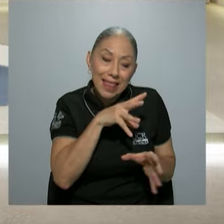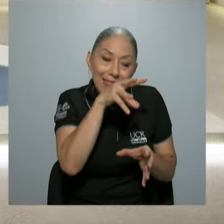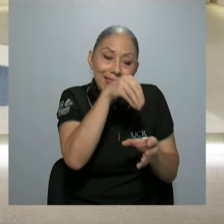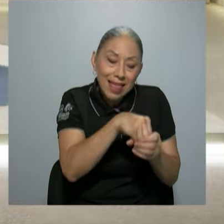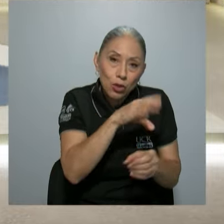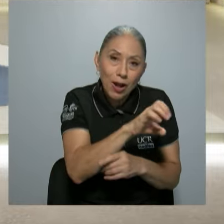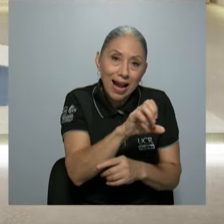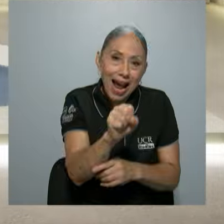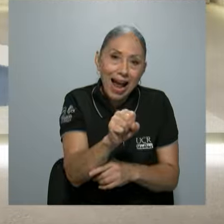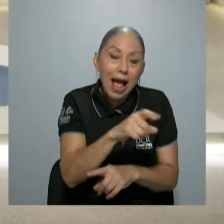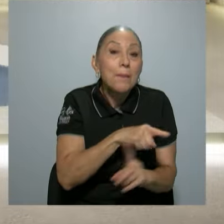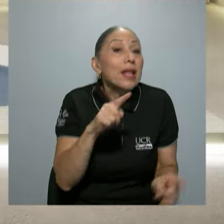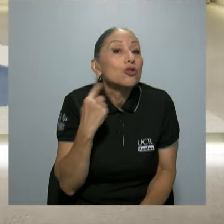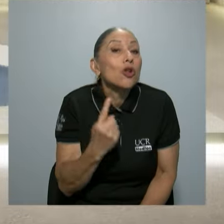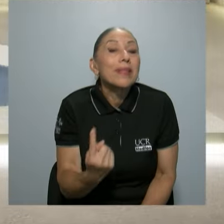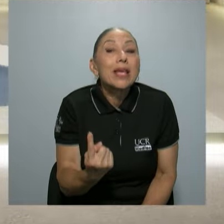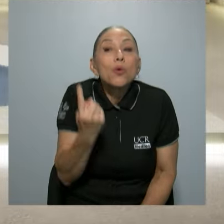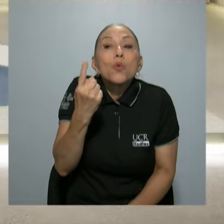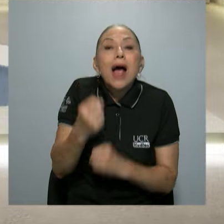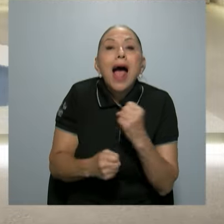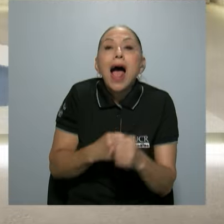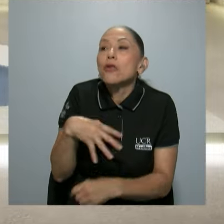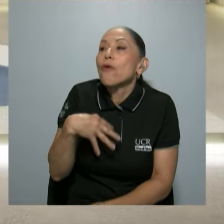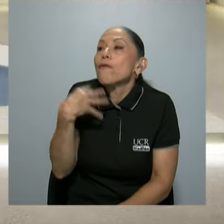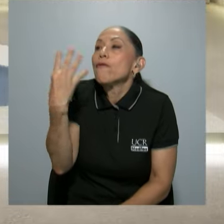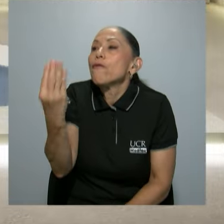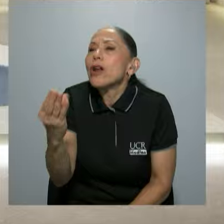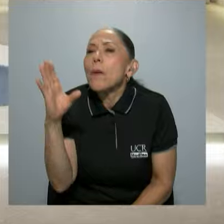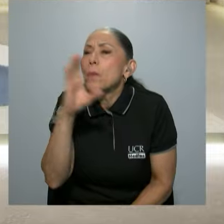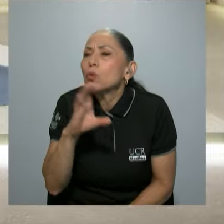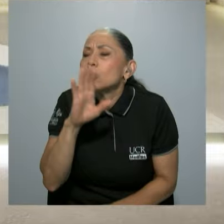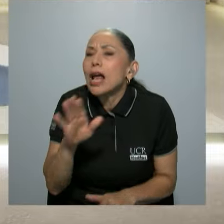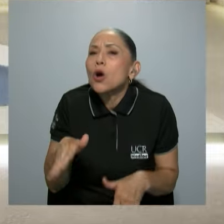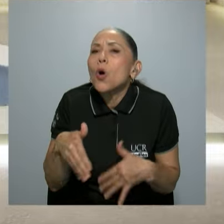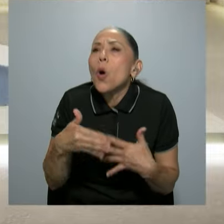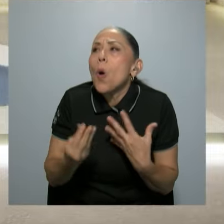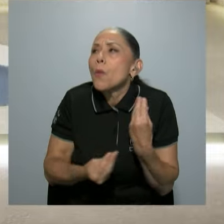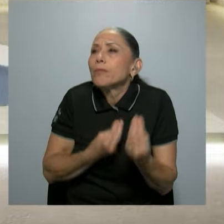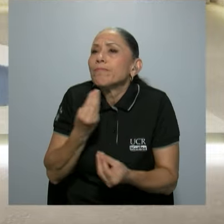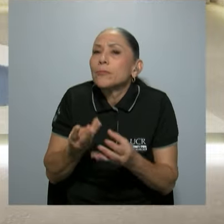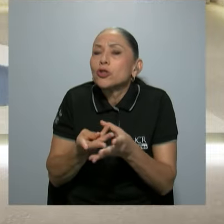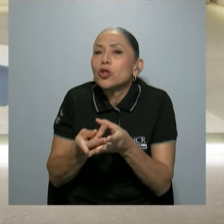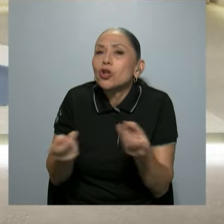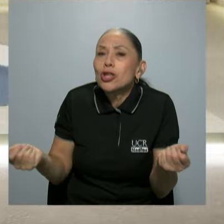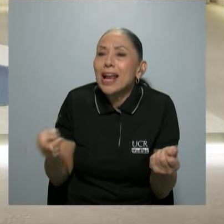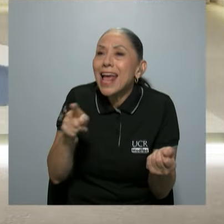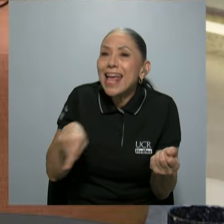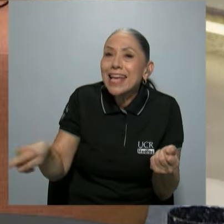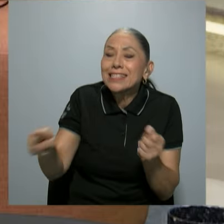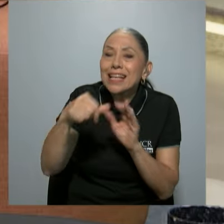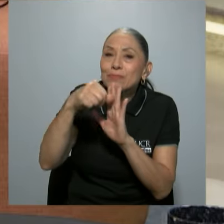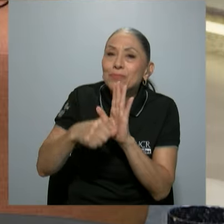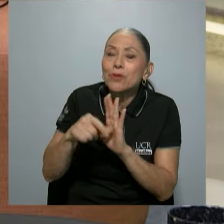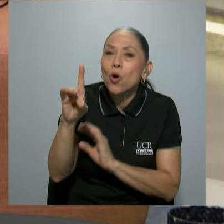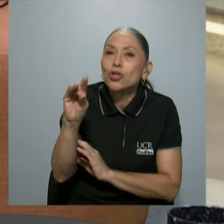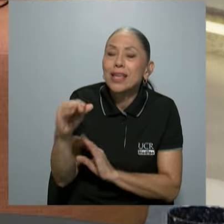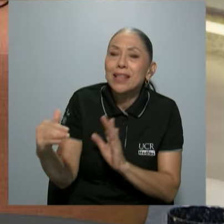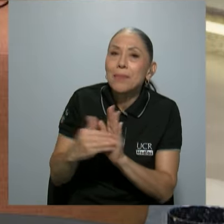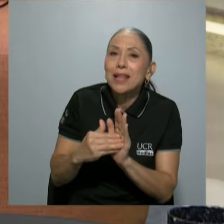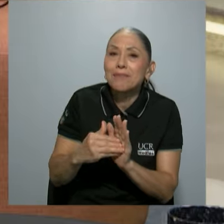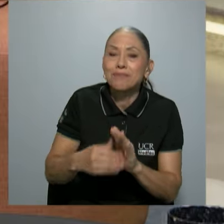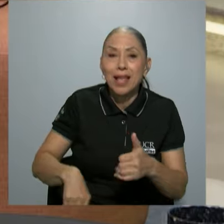año, para sacar ese déficit que hay de 80.000. Las otras 5 líneas de acción son